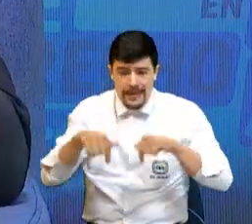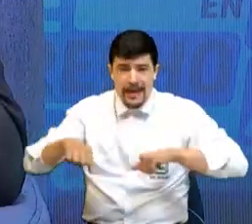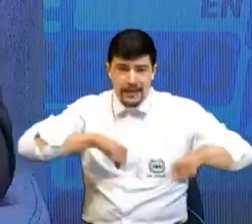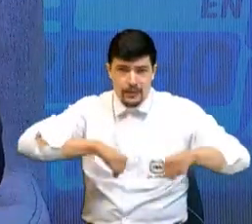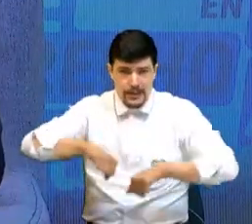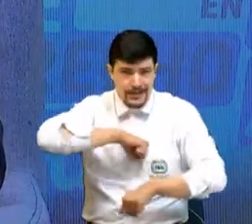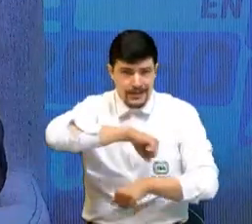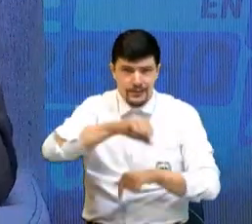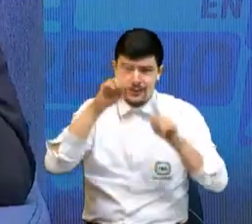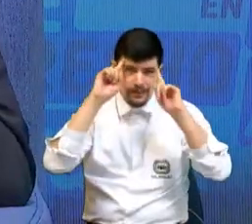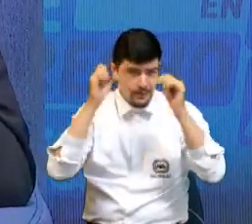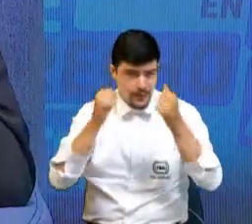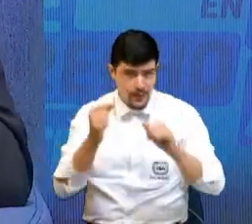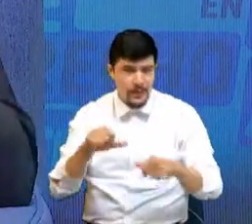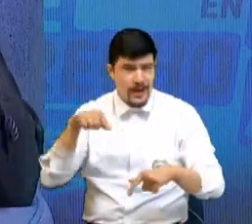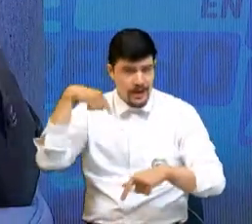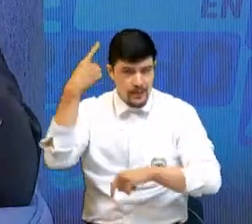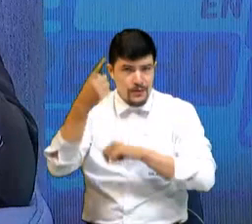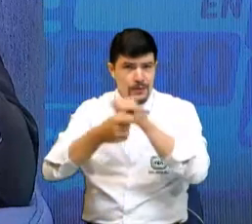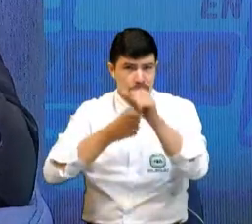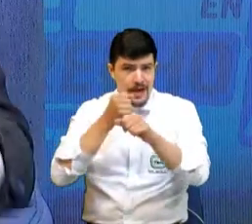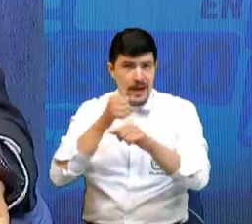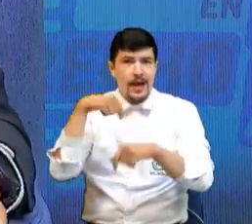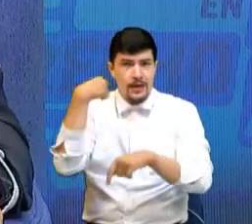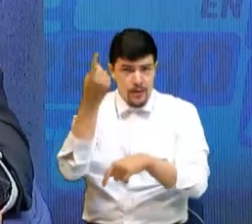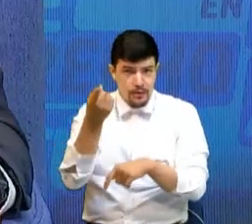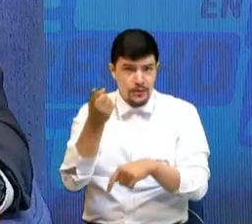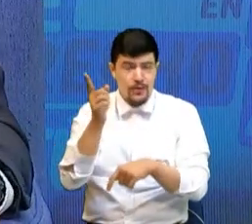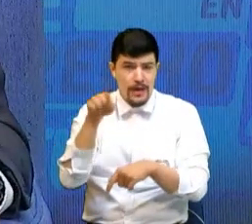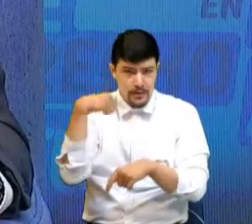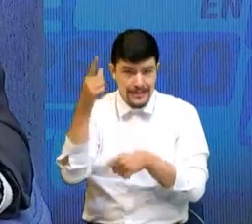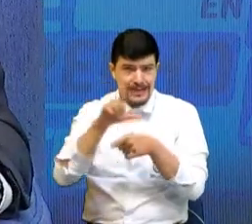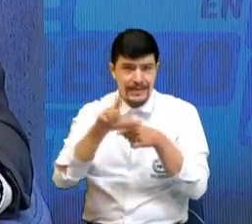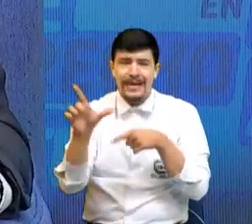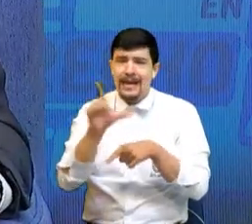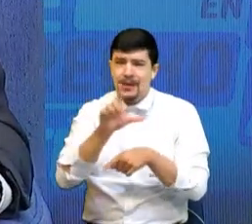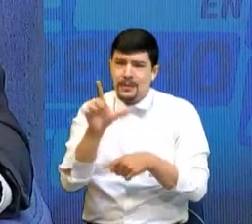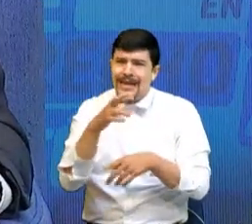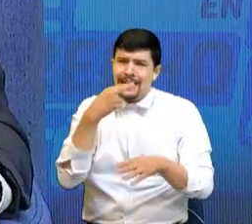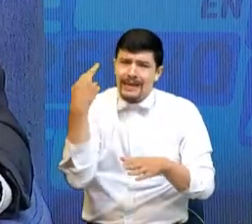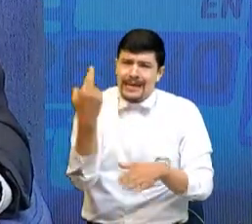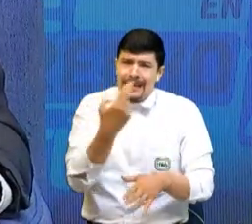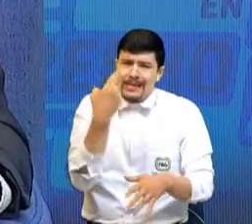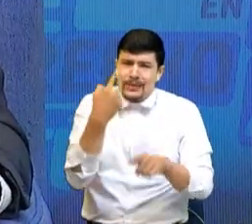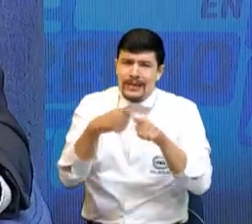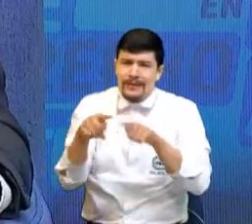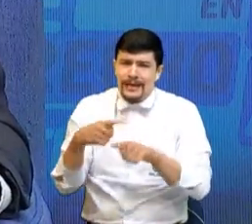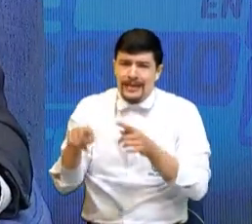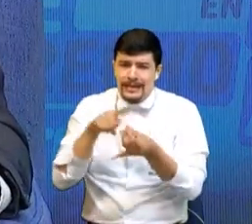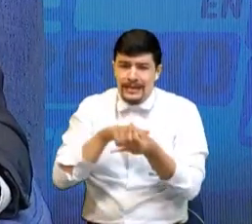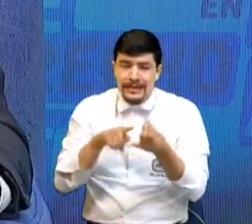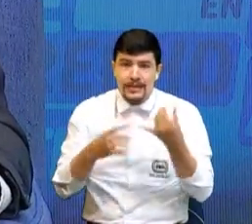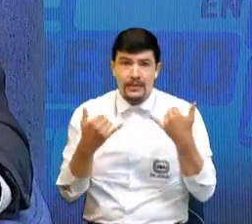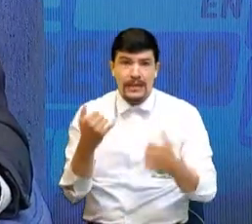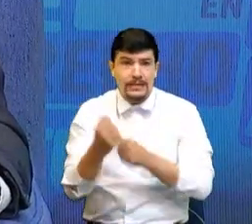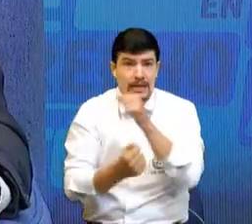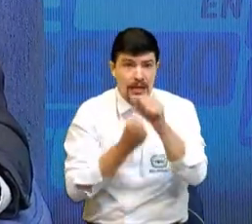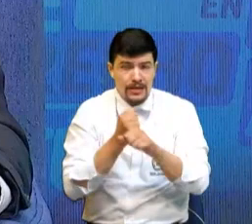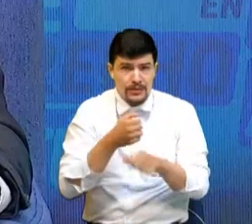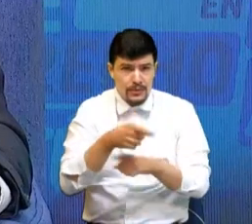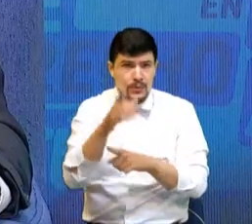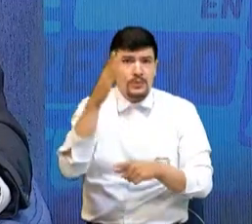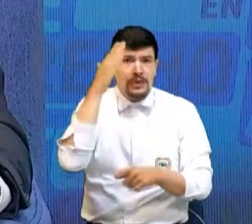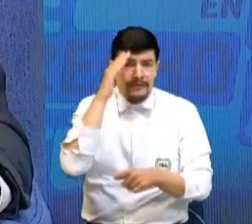No se preocupen, vamos a continuar a partir del lunes con todas las repeticiones de todos los casos que estuvimos aquí tratando durante este año para que usted se documente,